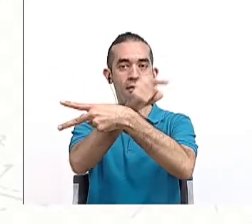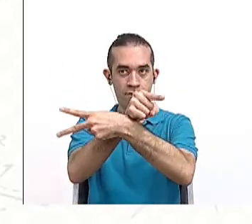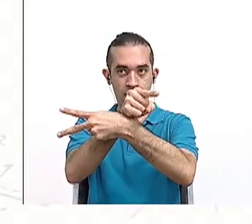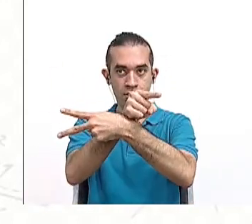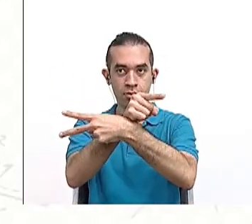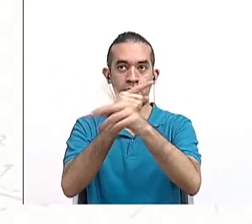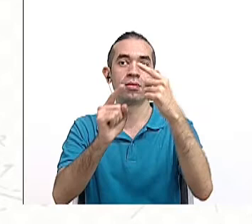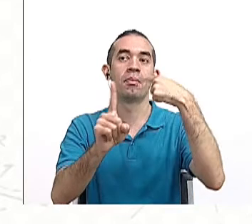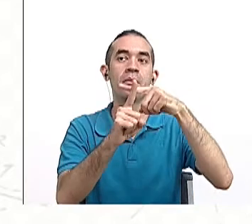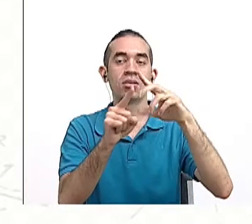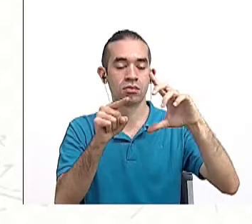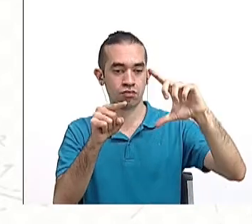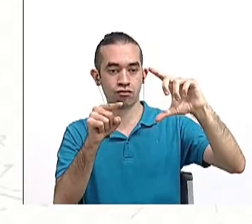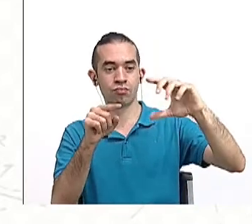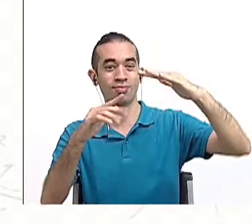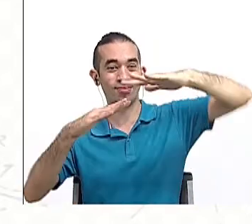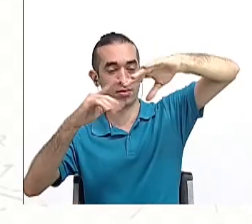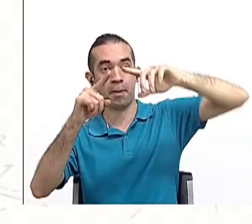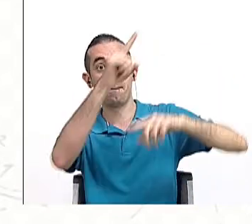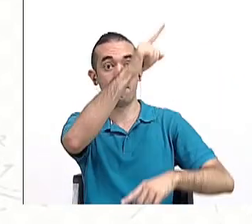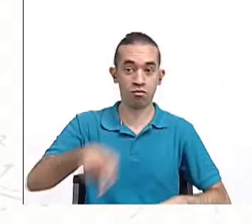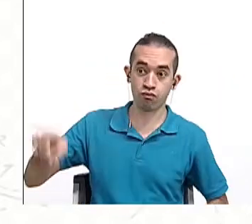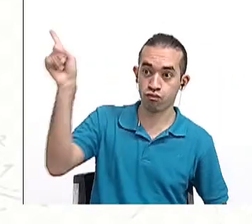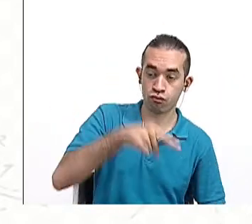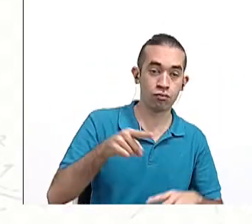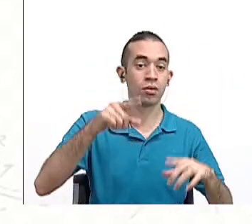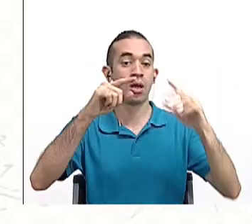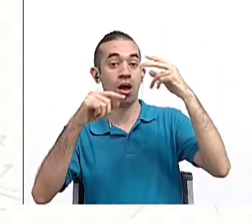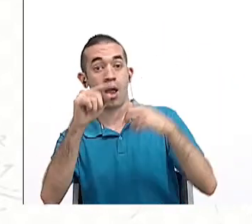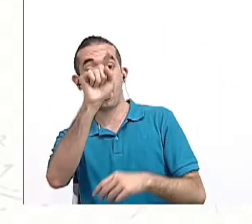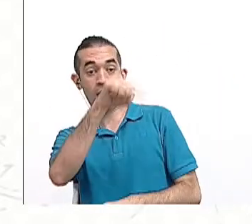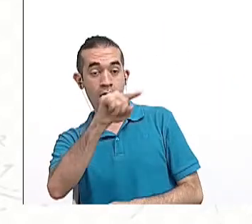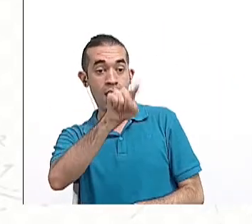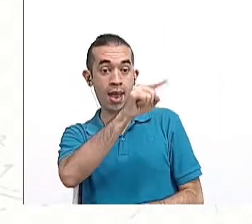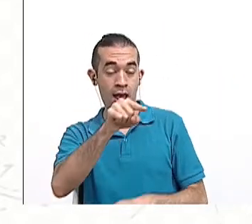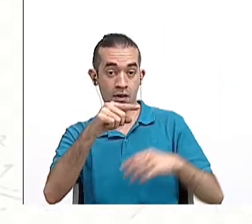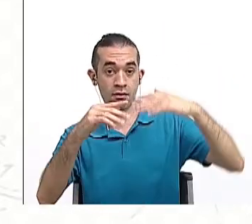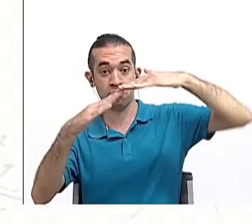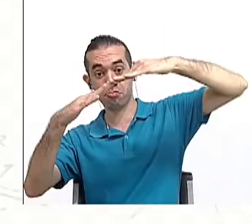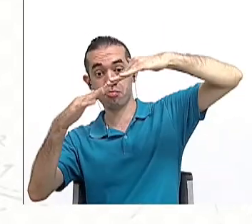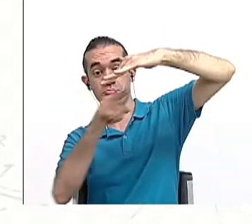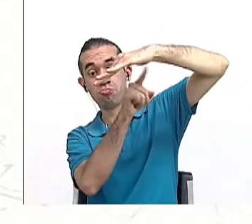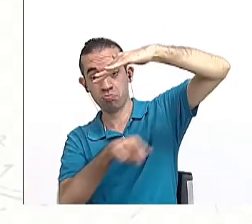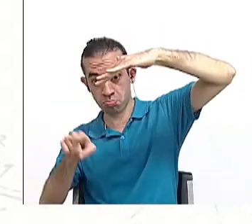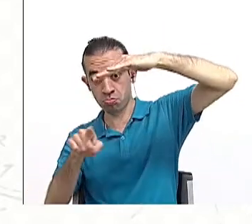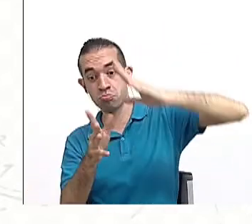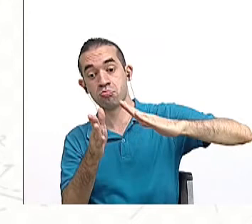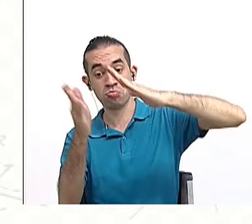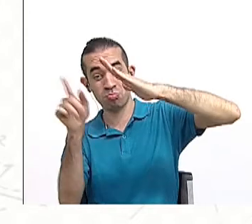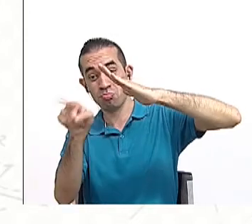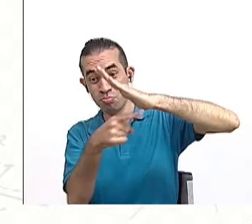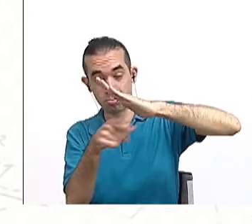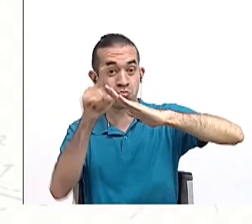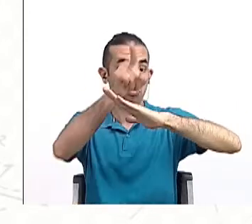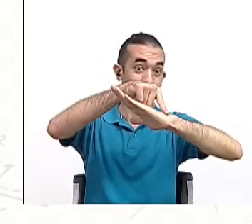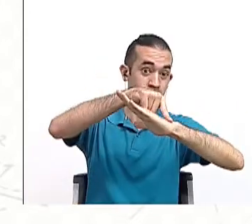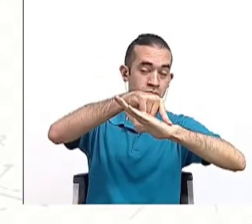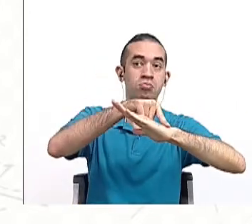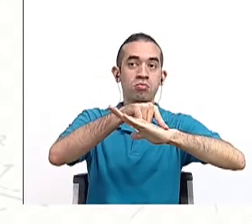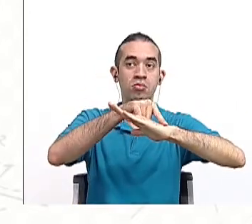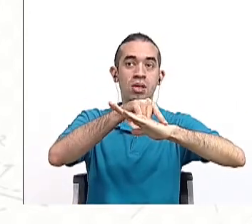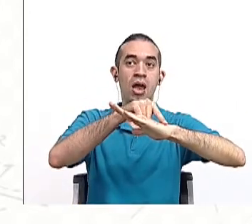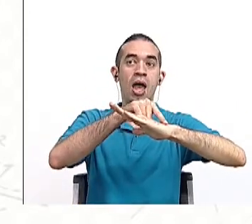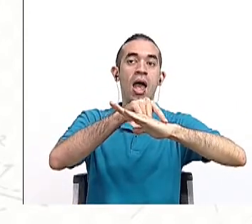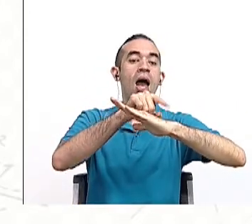sumar 180 grados entonces cuál es el valor de alfa muy bien 50 y lo